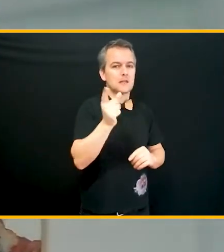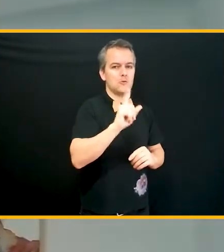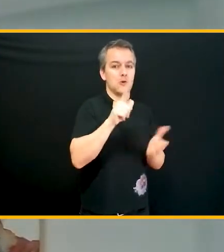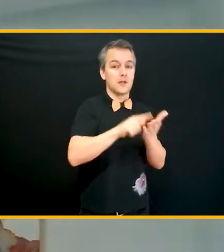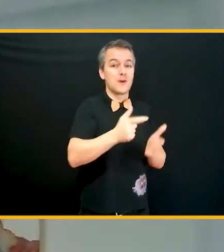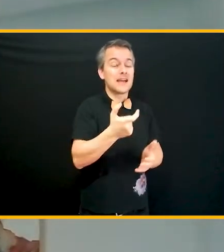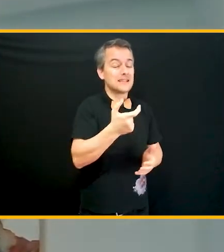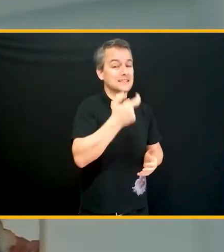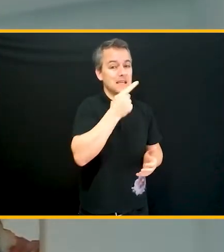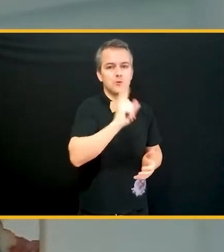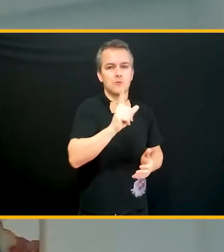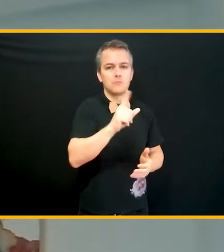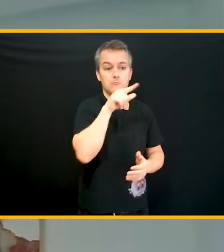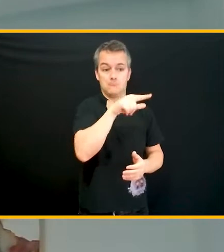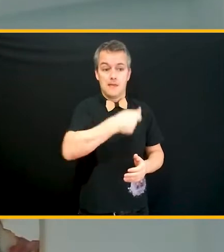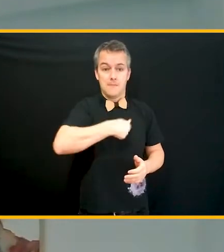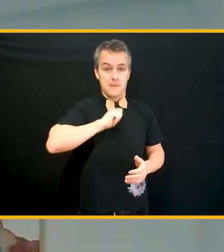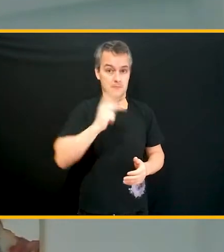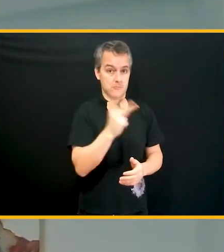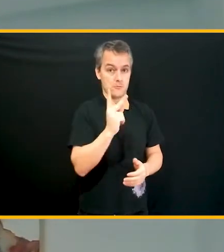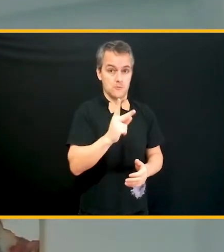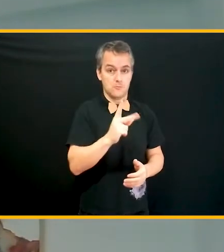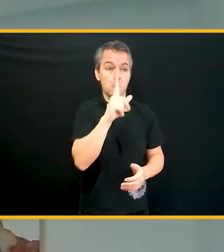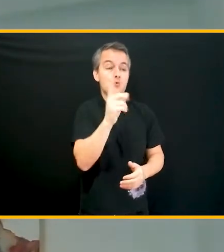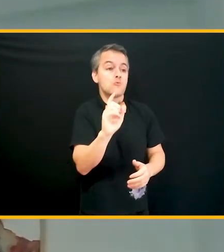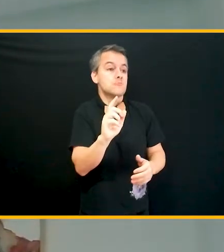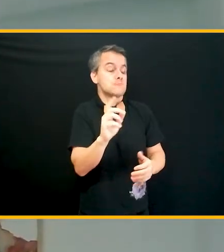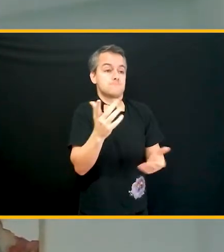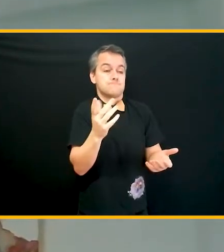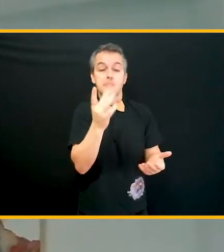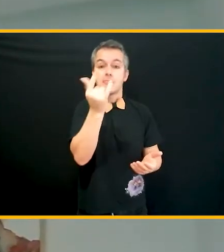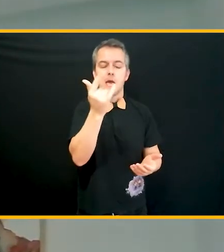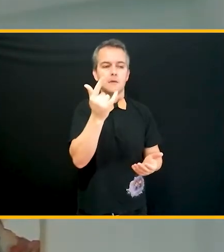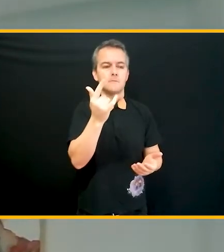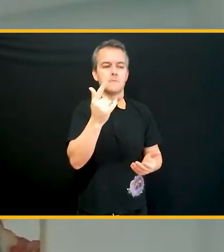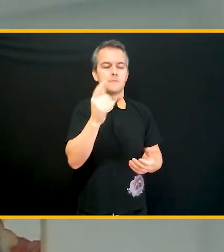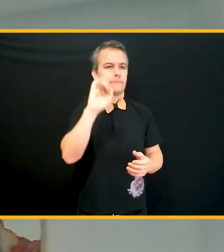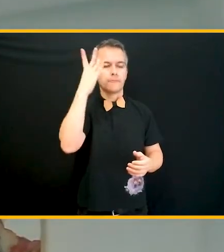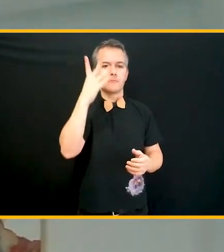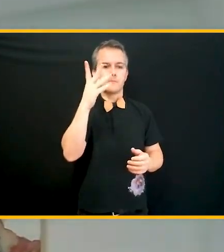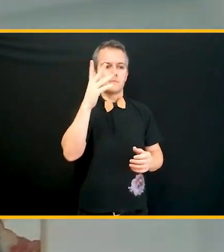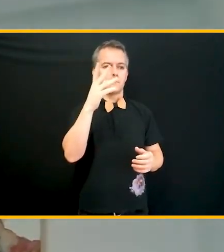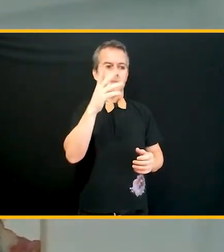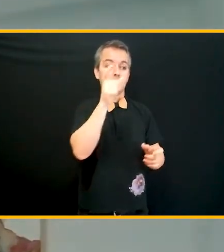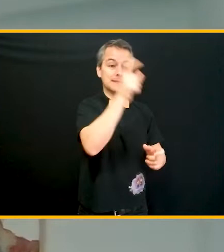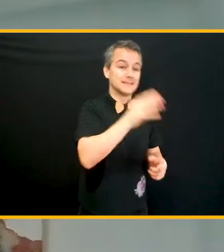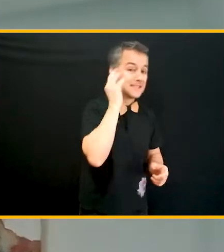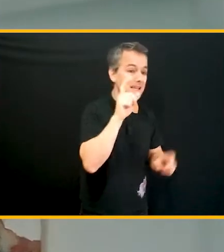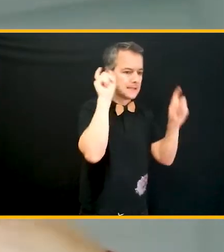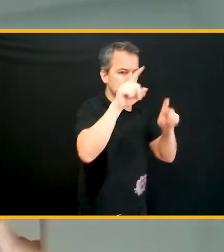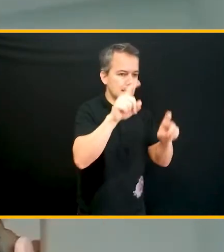eran españoles. Un día dijeron, ¿y por qué no enseñamos inglés a la niña? Entonces empezaron a